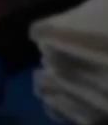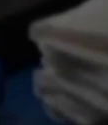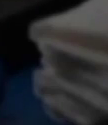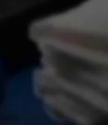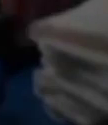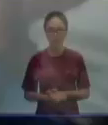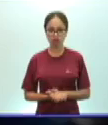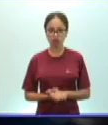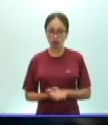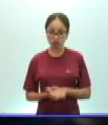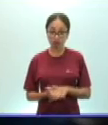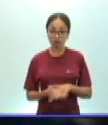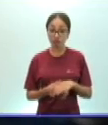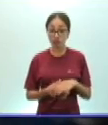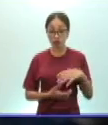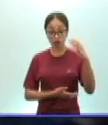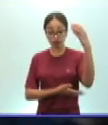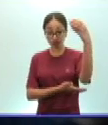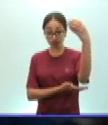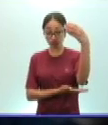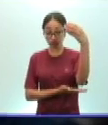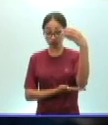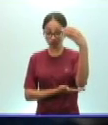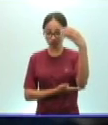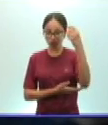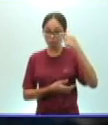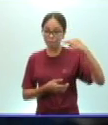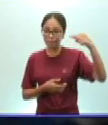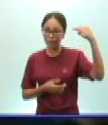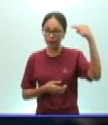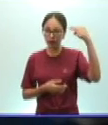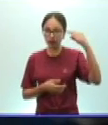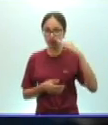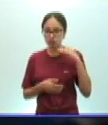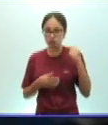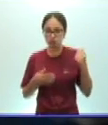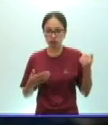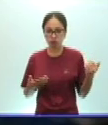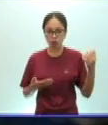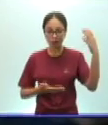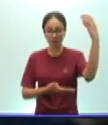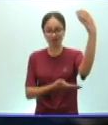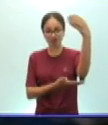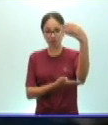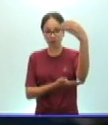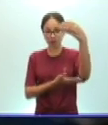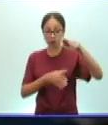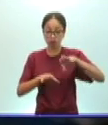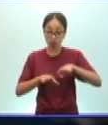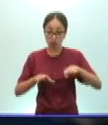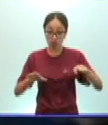Para construir este dispositivo, el primer paso es armar el soporte. Tomamos la base,